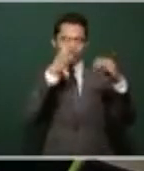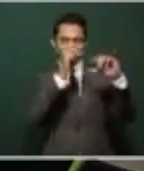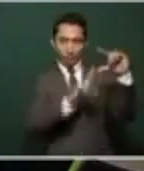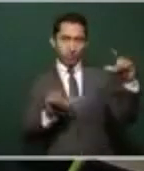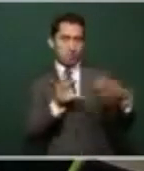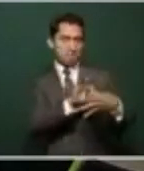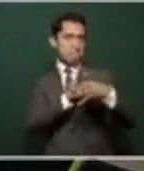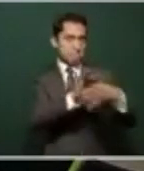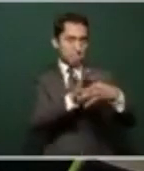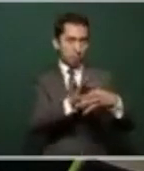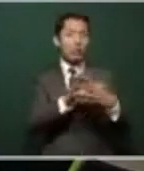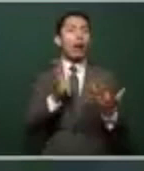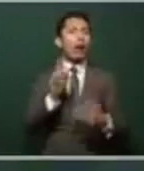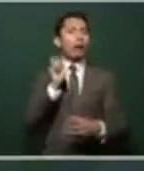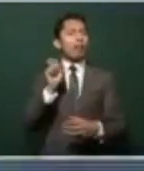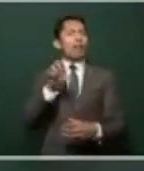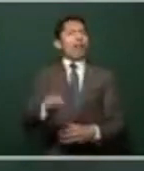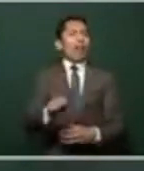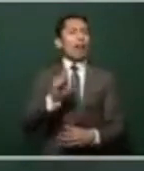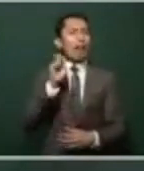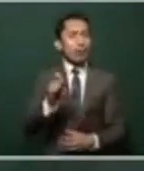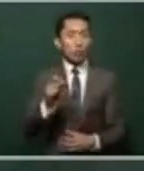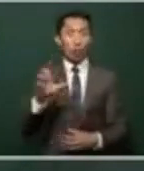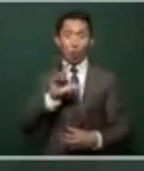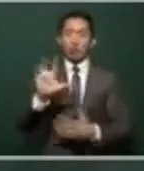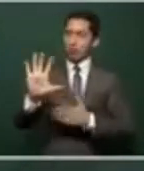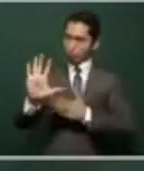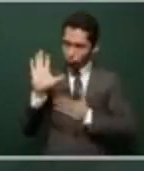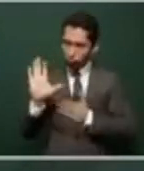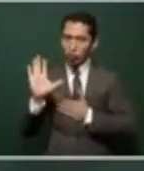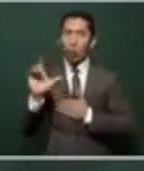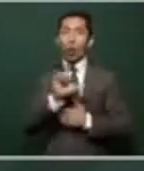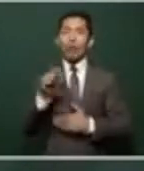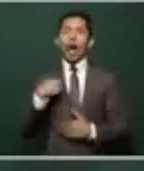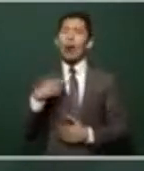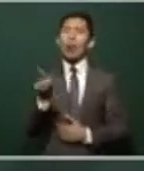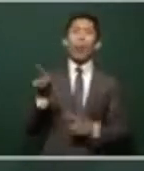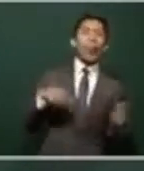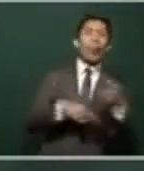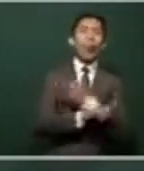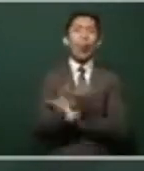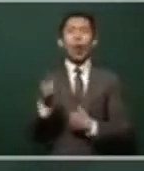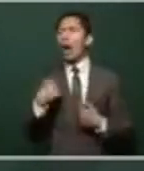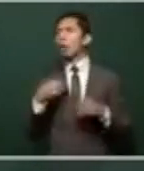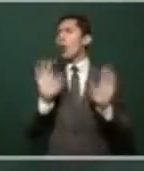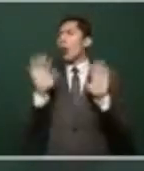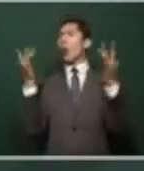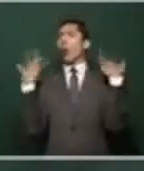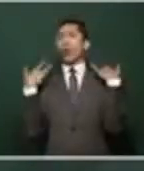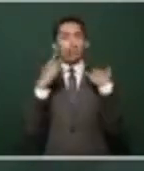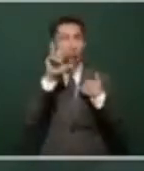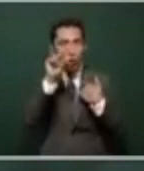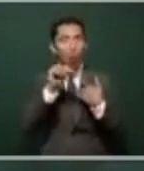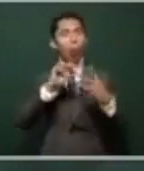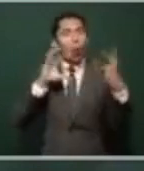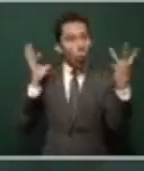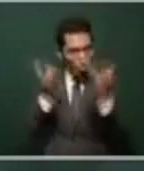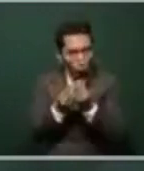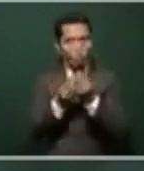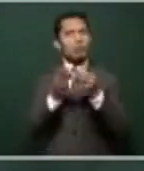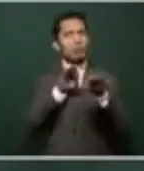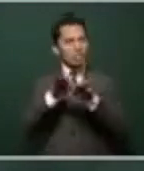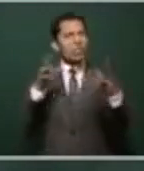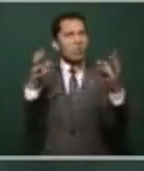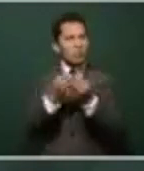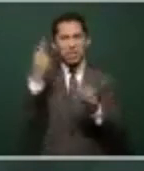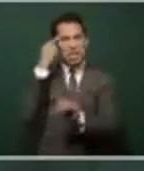existe coordinación, cuando hay compromiso, cuando no se echan la bolita unos a otros, sino juntos se ponen a trabajar en lo que